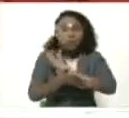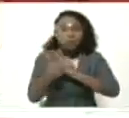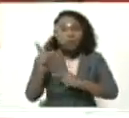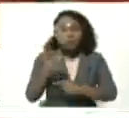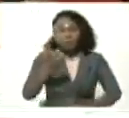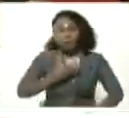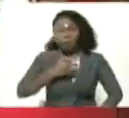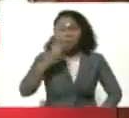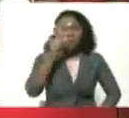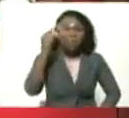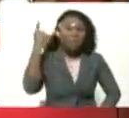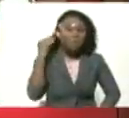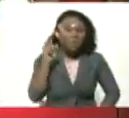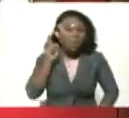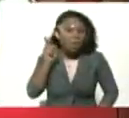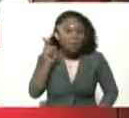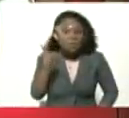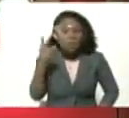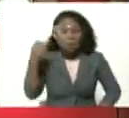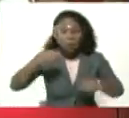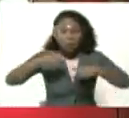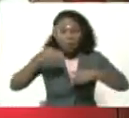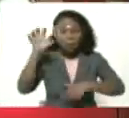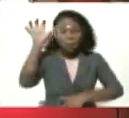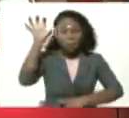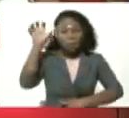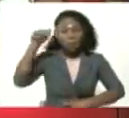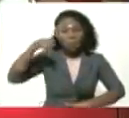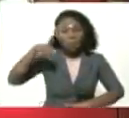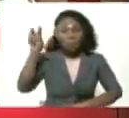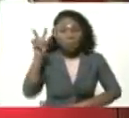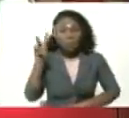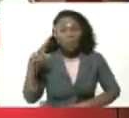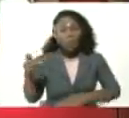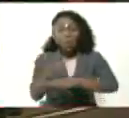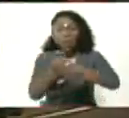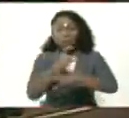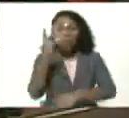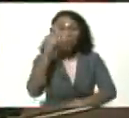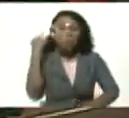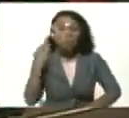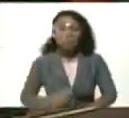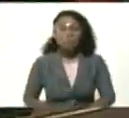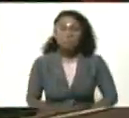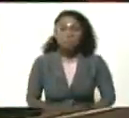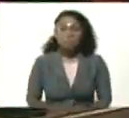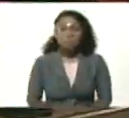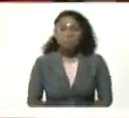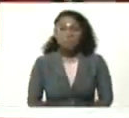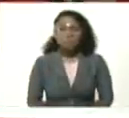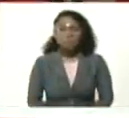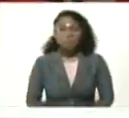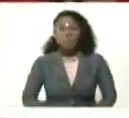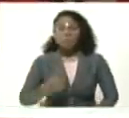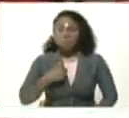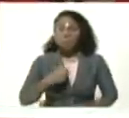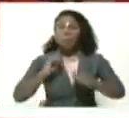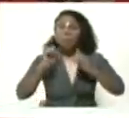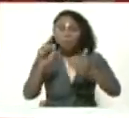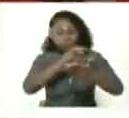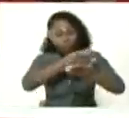alcaldes y las alcaldesas de este país, y los gobernadores y las gobernadoras. Voy a comenzar a